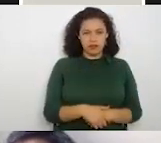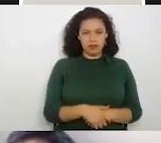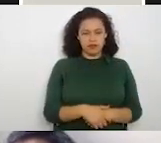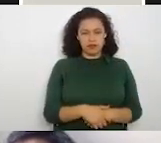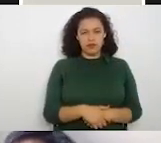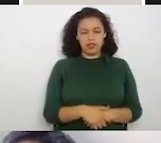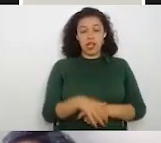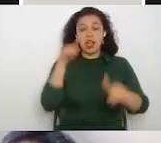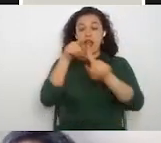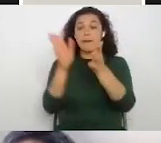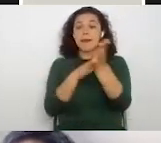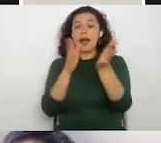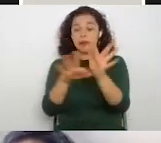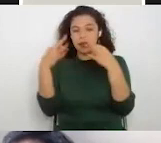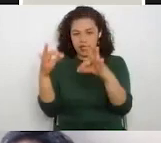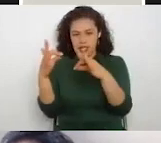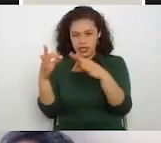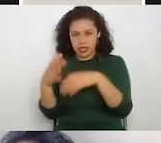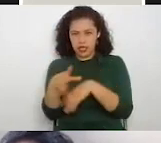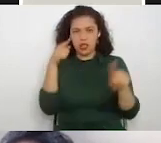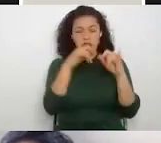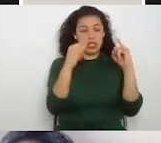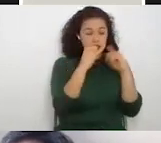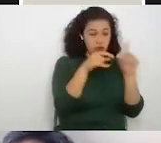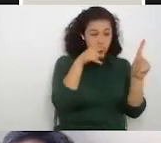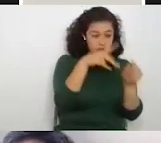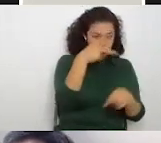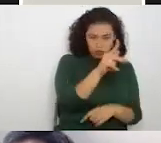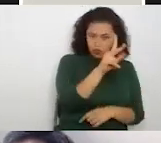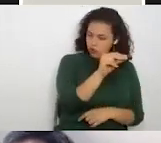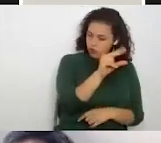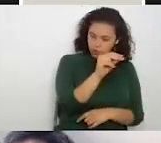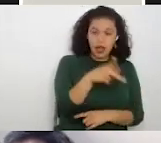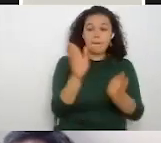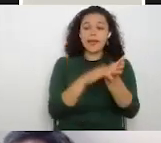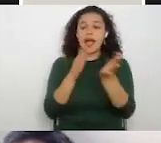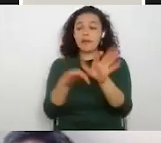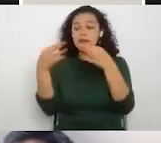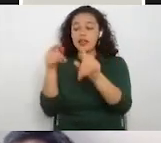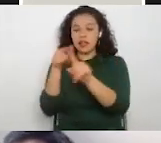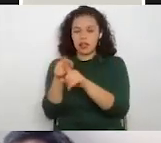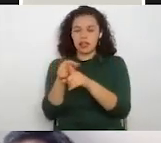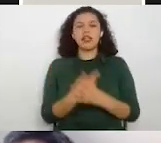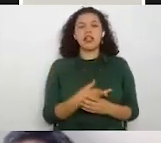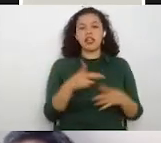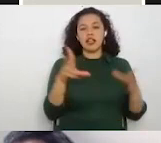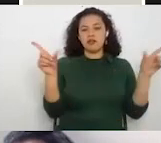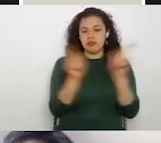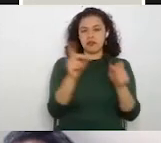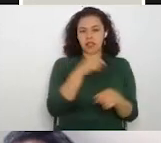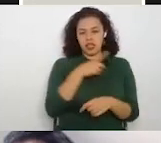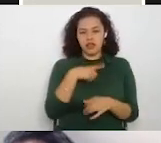del documento, no del propósito de la institución, es el documento. La redacción deberá ser breve,